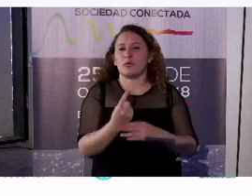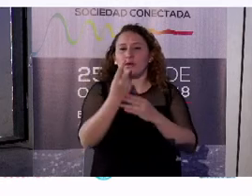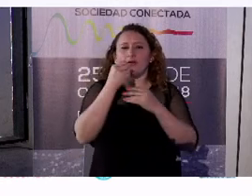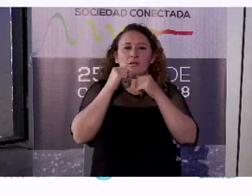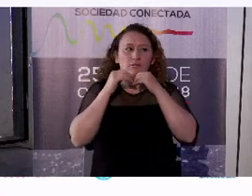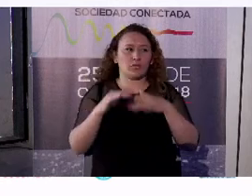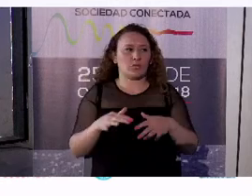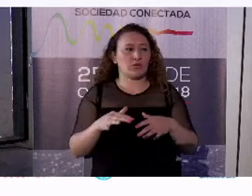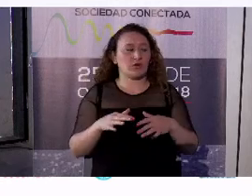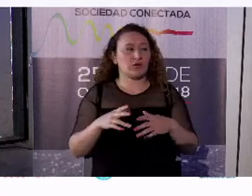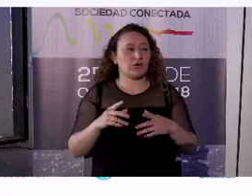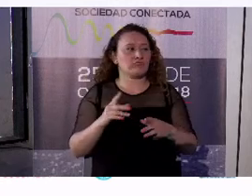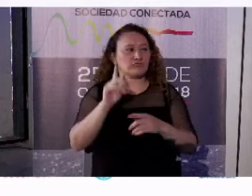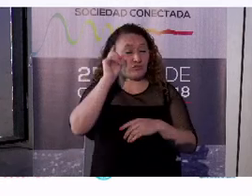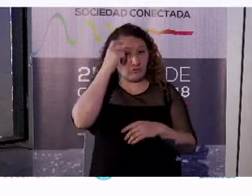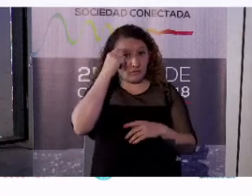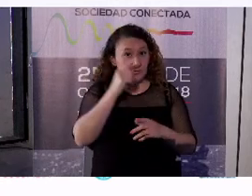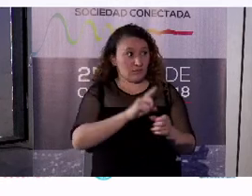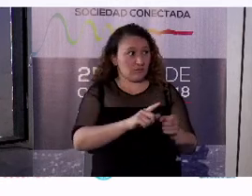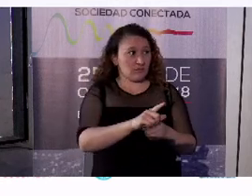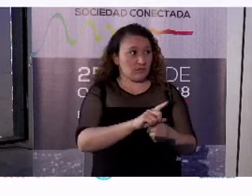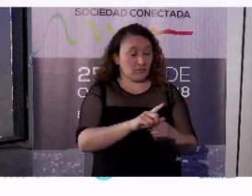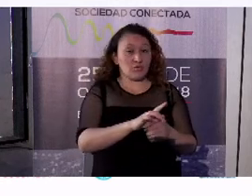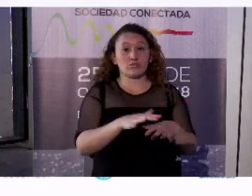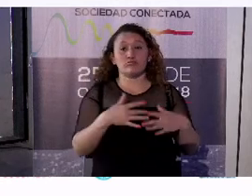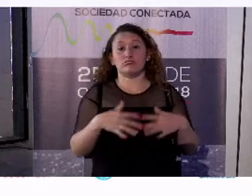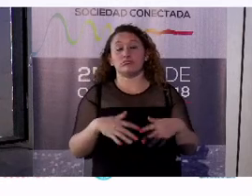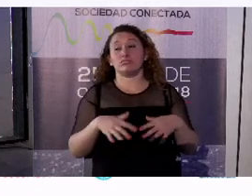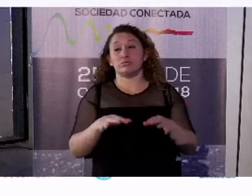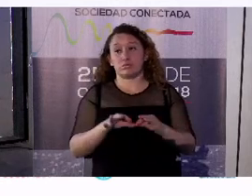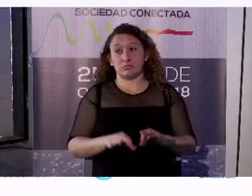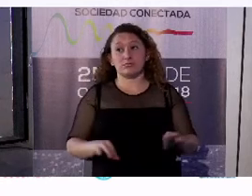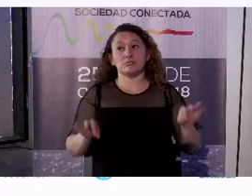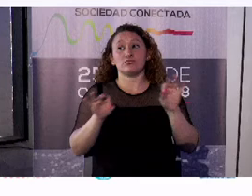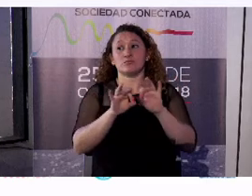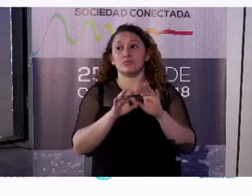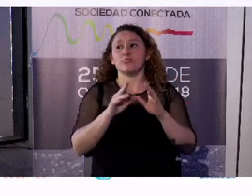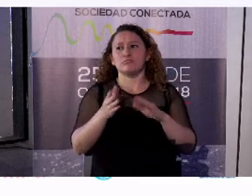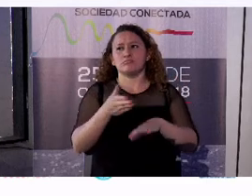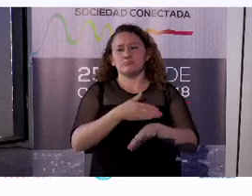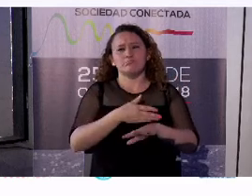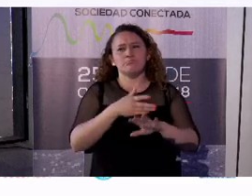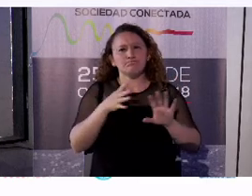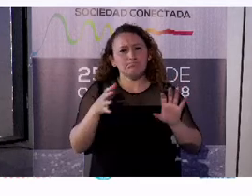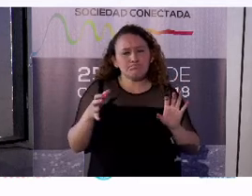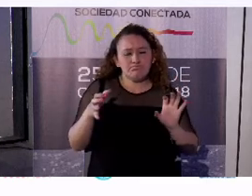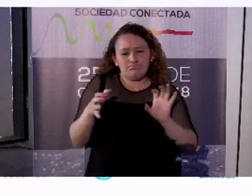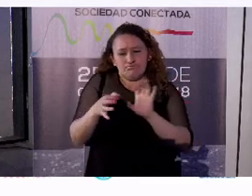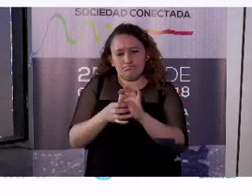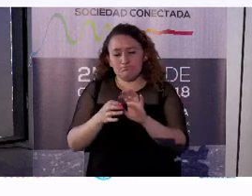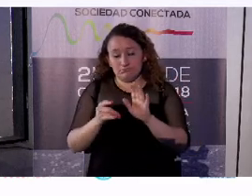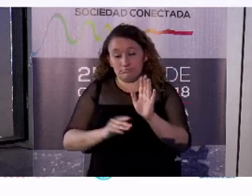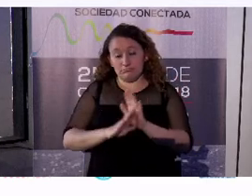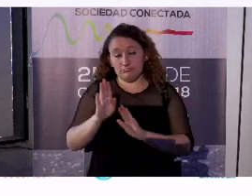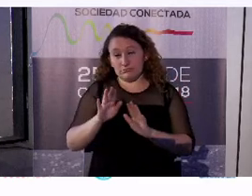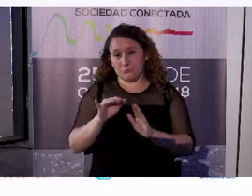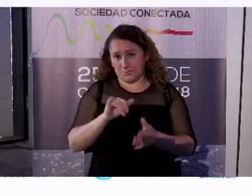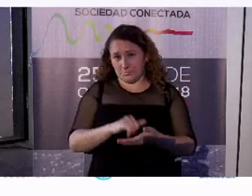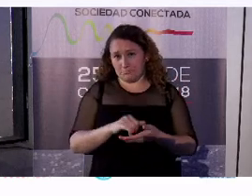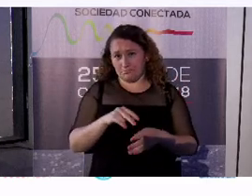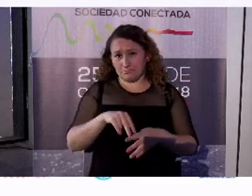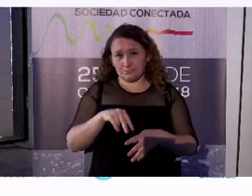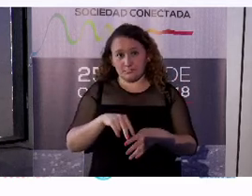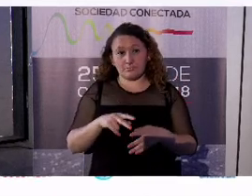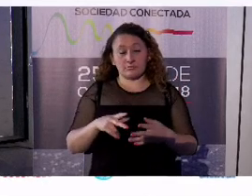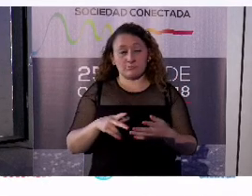los gobiernos locales es es sumamente importante porque de ahí se articula la base para el desarrollo de este recurso y en